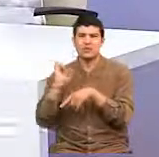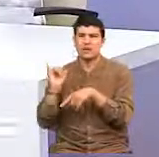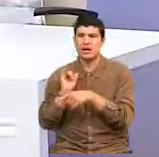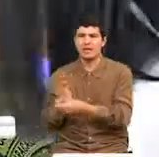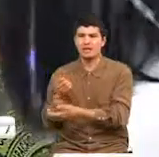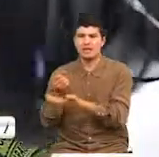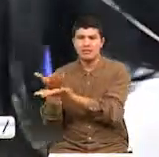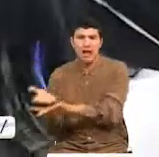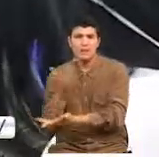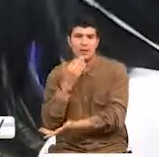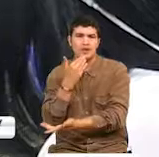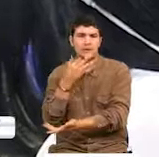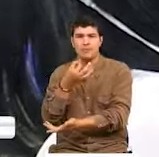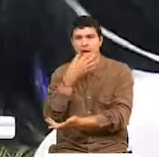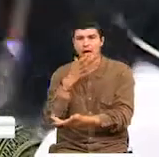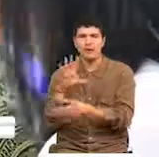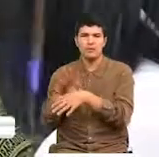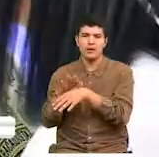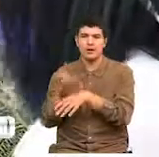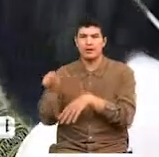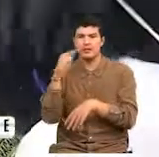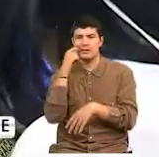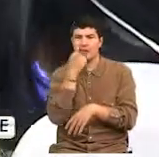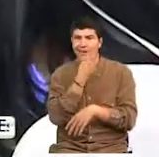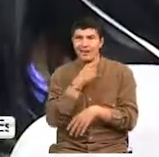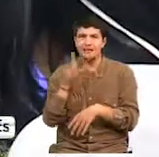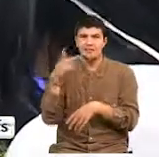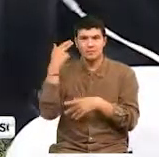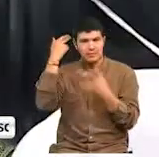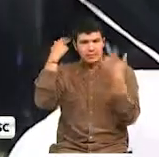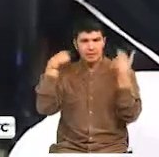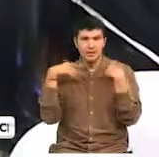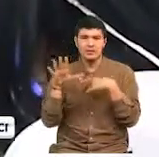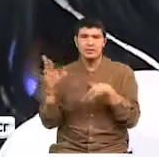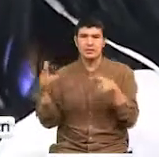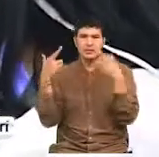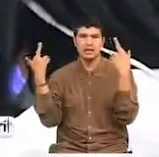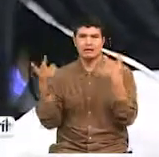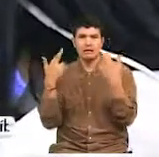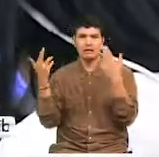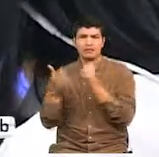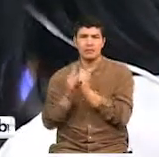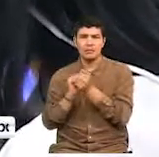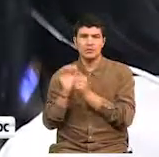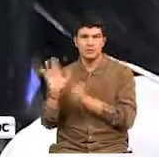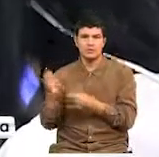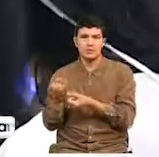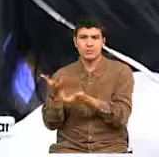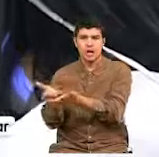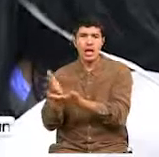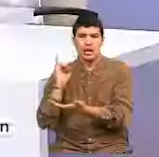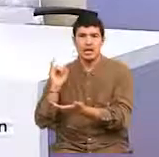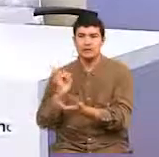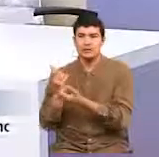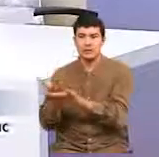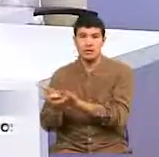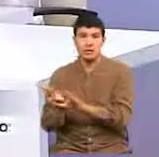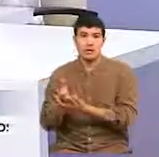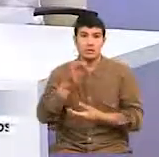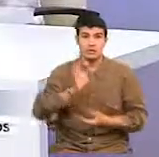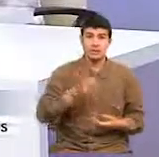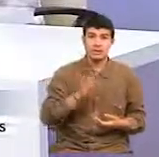medicina, llevándoles médicos, llevándoles odontólogos, llevándoles peluquería, llevándoles recreación. Esto es del ejército